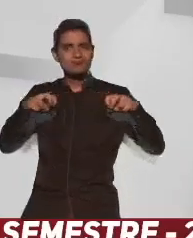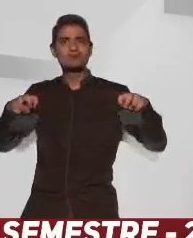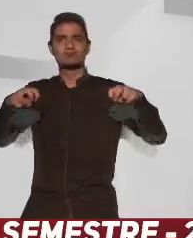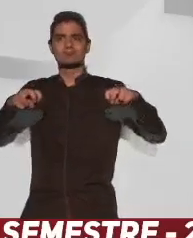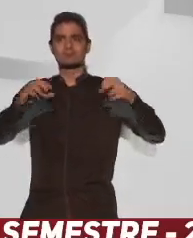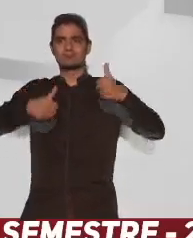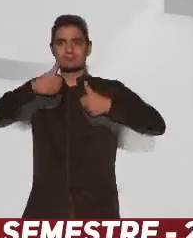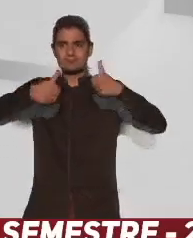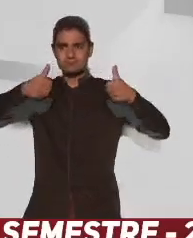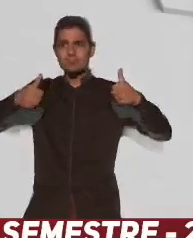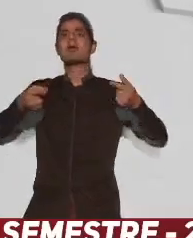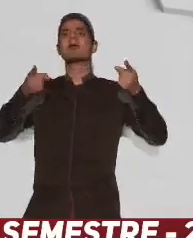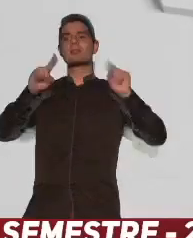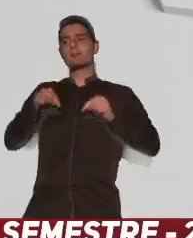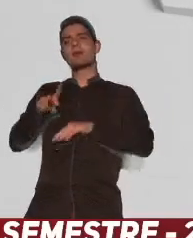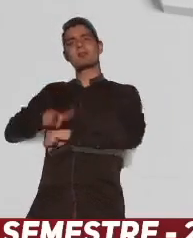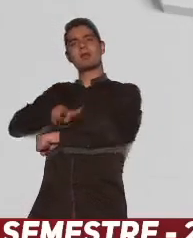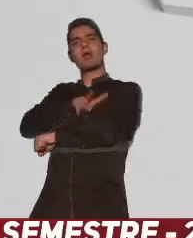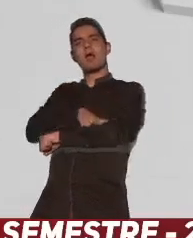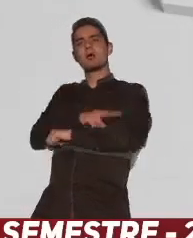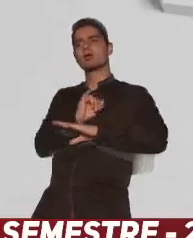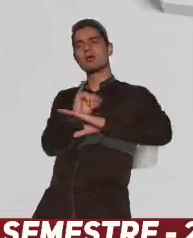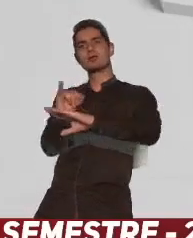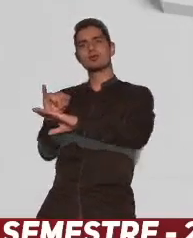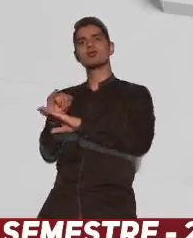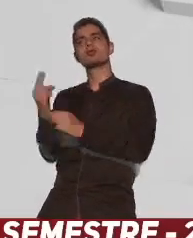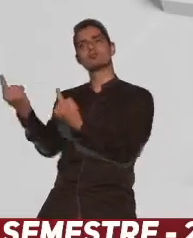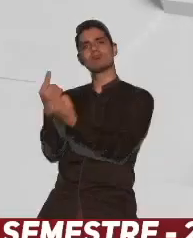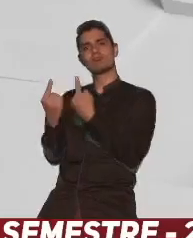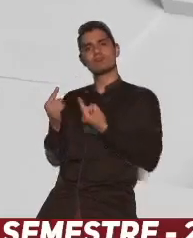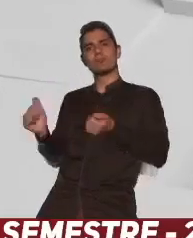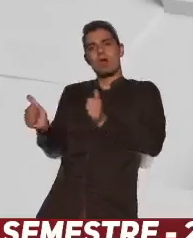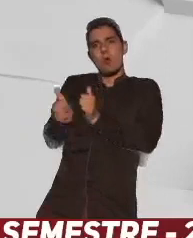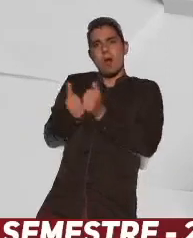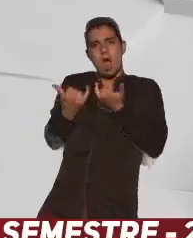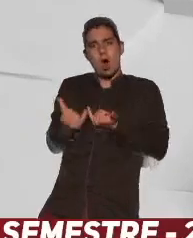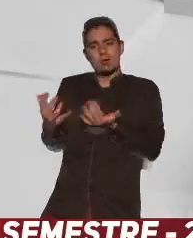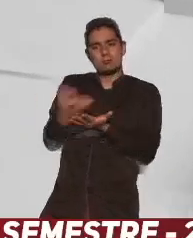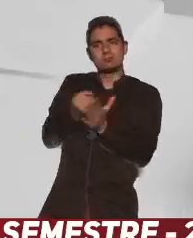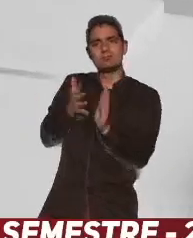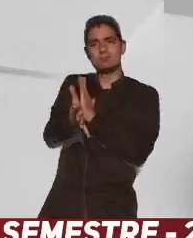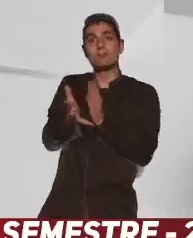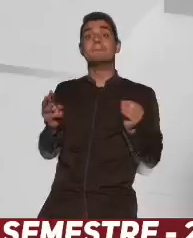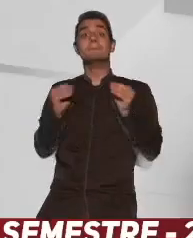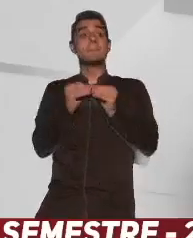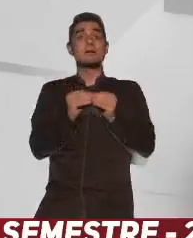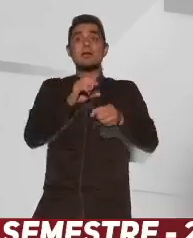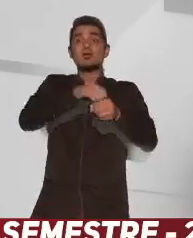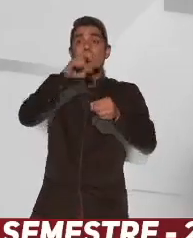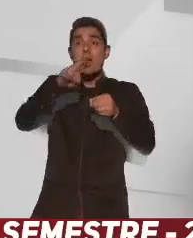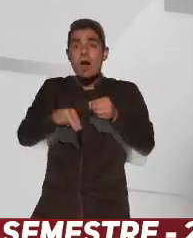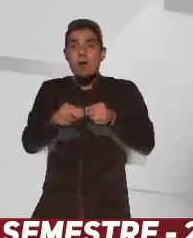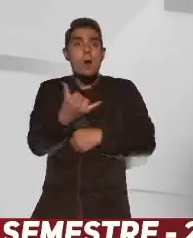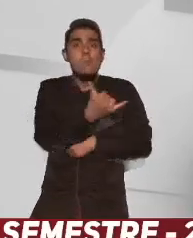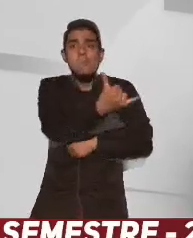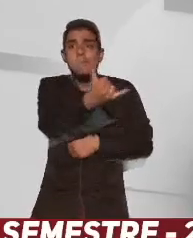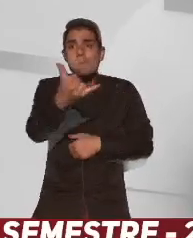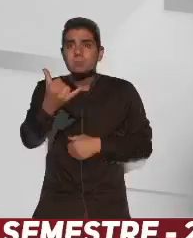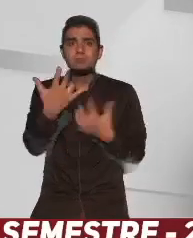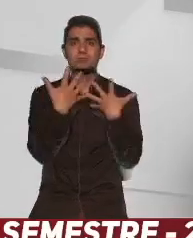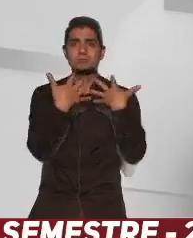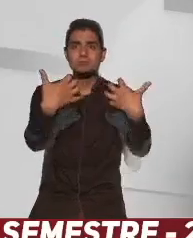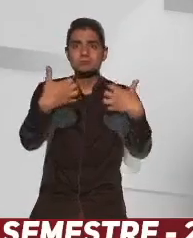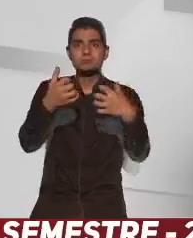delegados de las instituciones que nos acompañan y la ciudadanía que se encuentra conectada con la audiencia pública de rendición